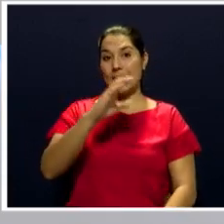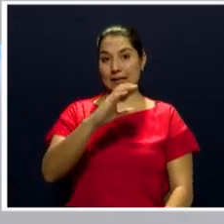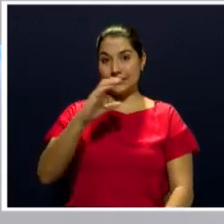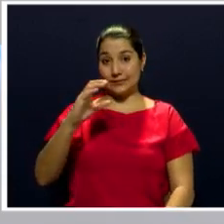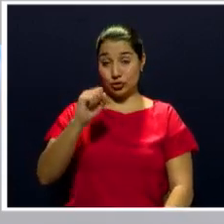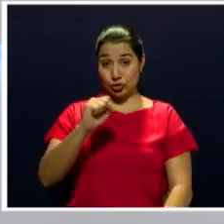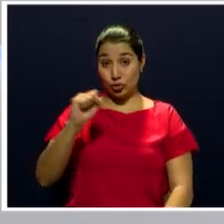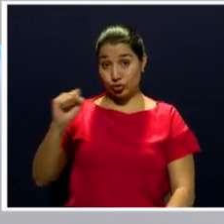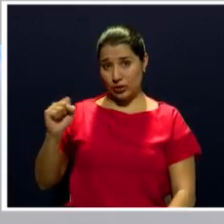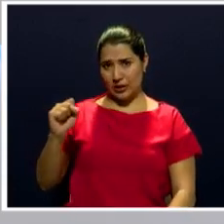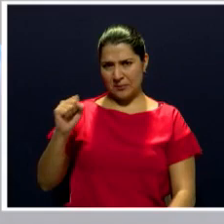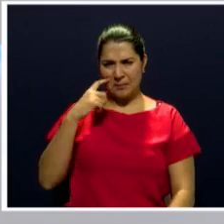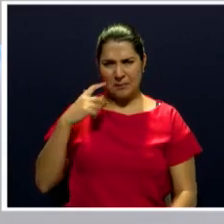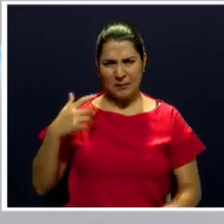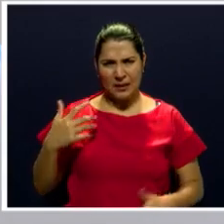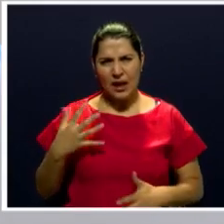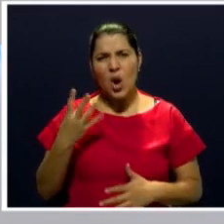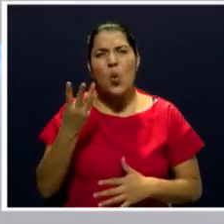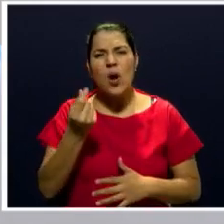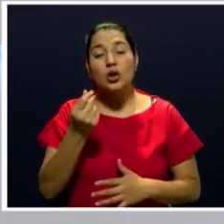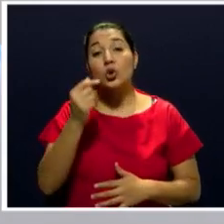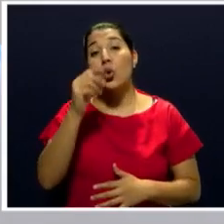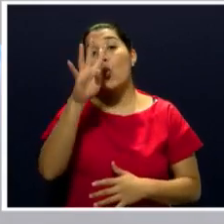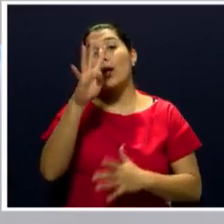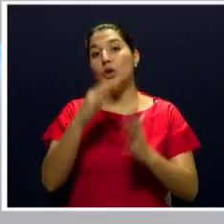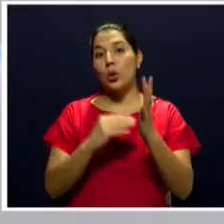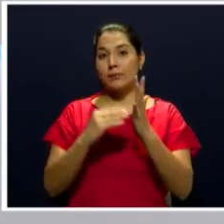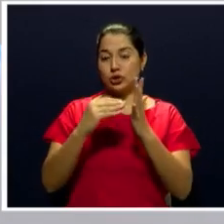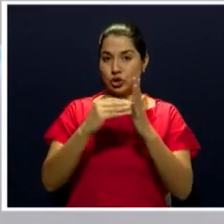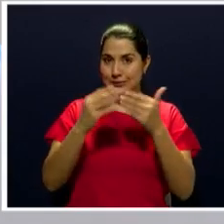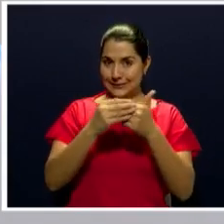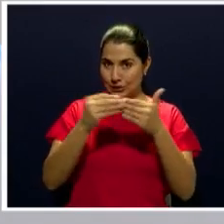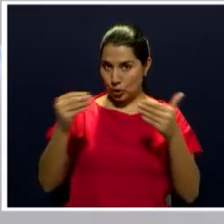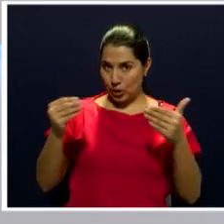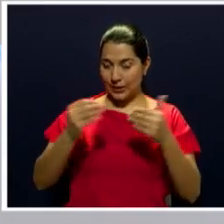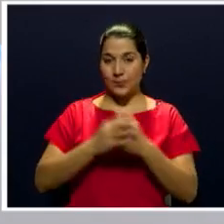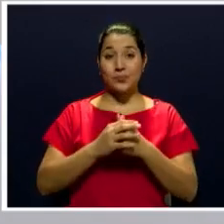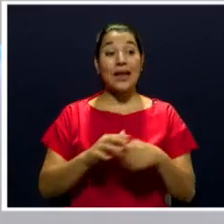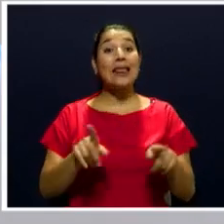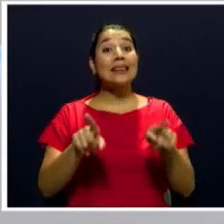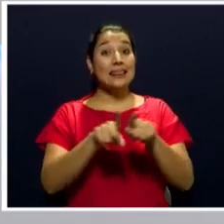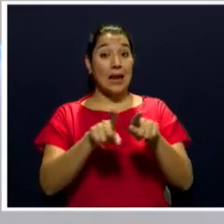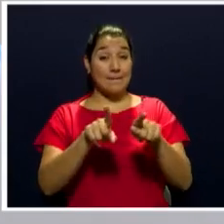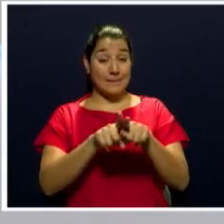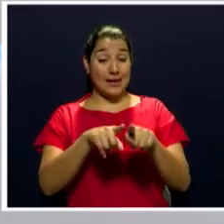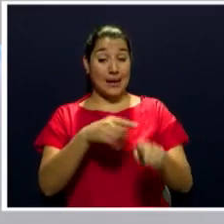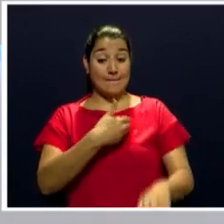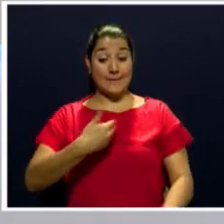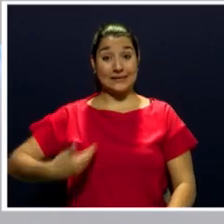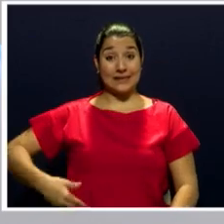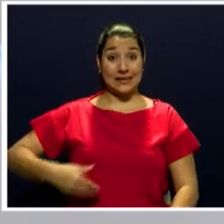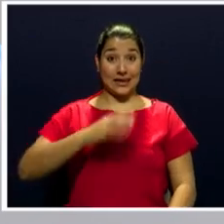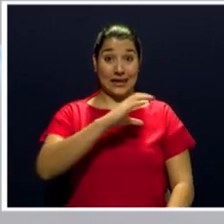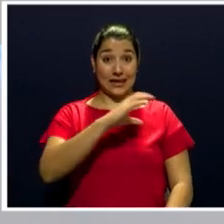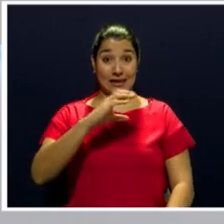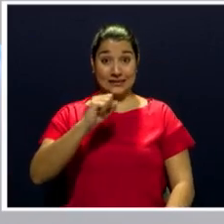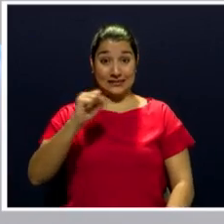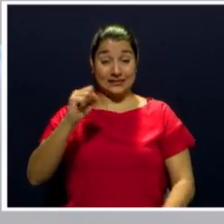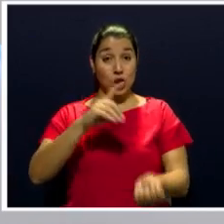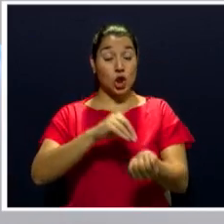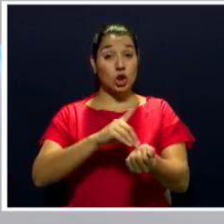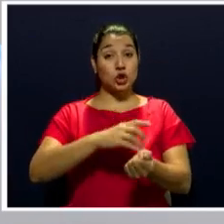Social, esta vez por más de $4 millones. Además, Román Macaya, presidente ejecutivo de la Caja,